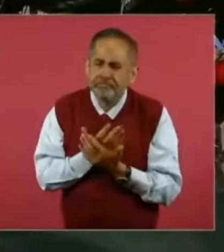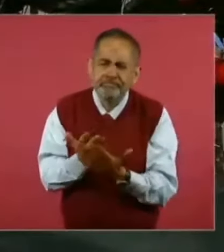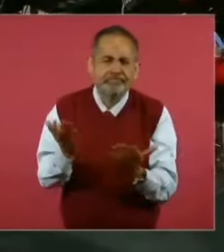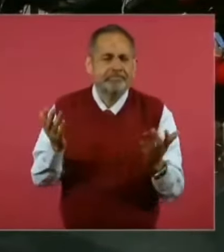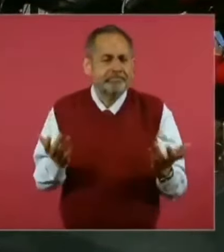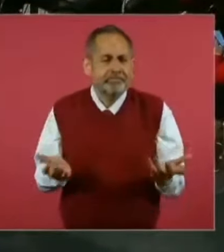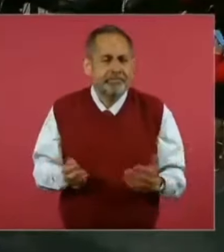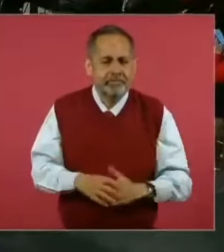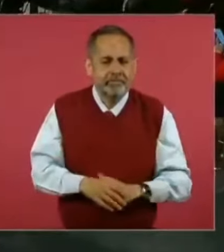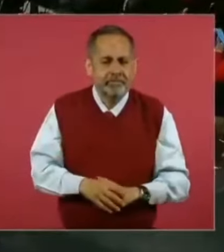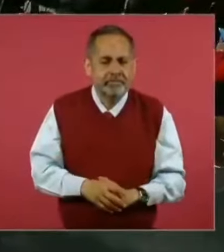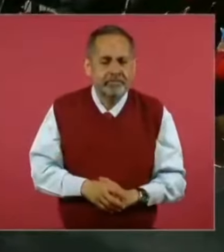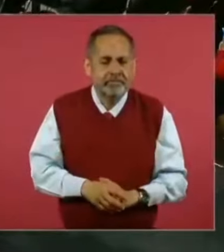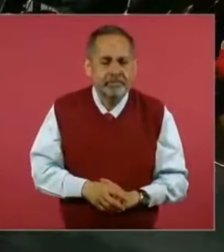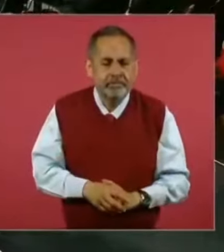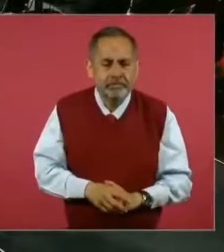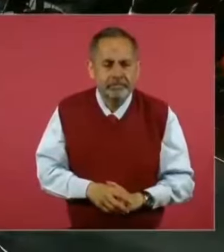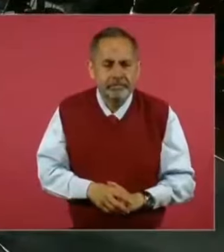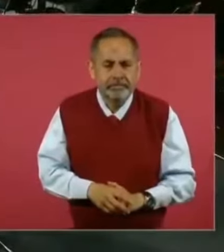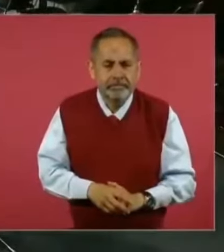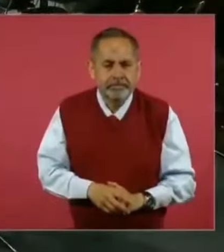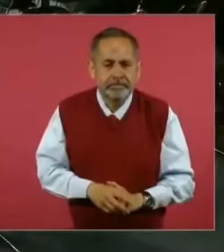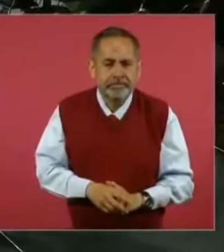Y ahí hay una parte.